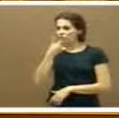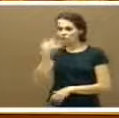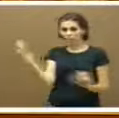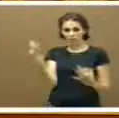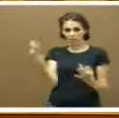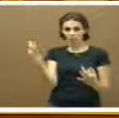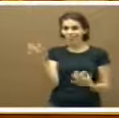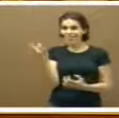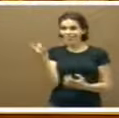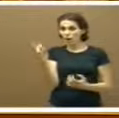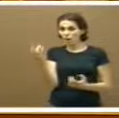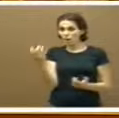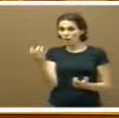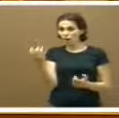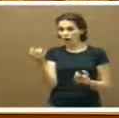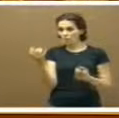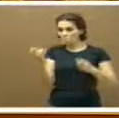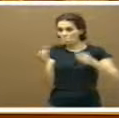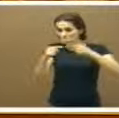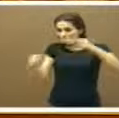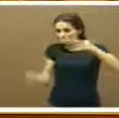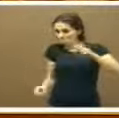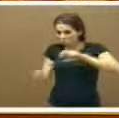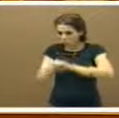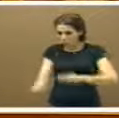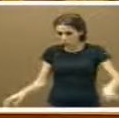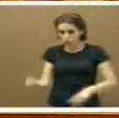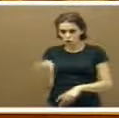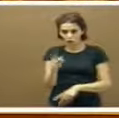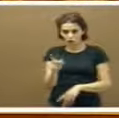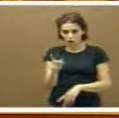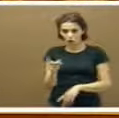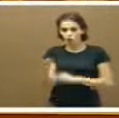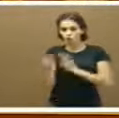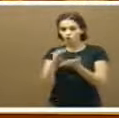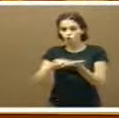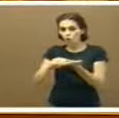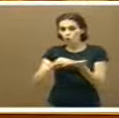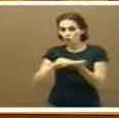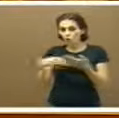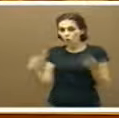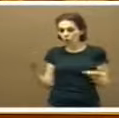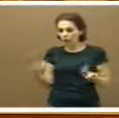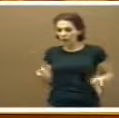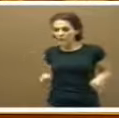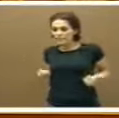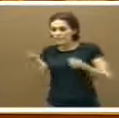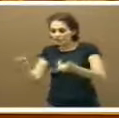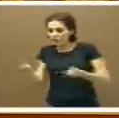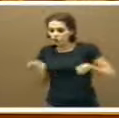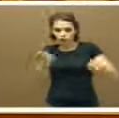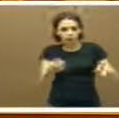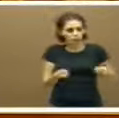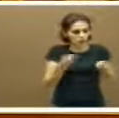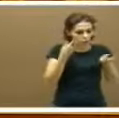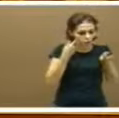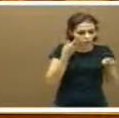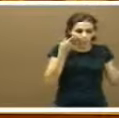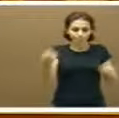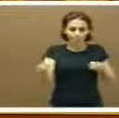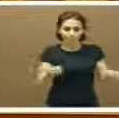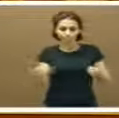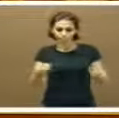era endeudarse más, sino en controlar en qué se gastaban nuestros dineros y hacer más con menos.